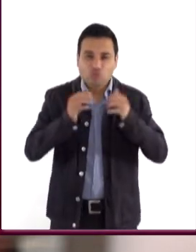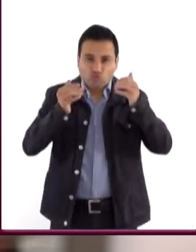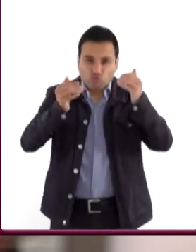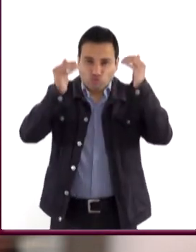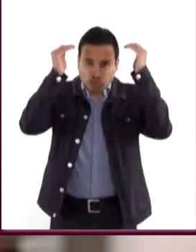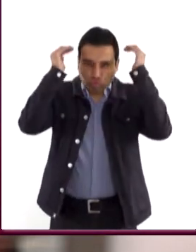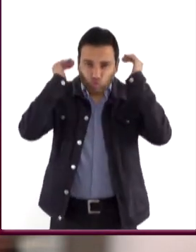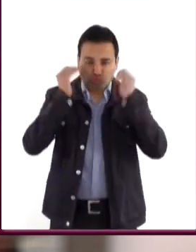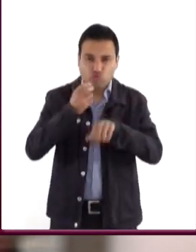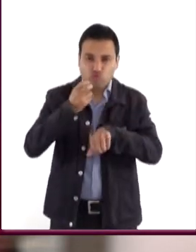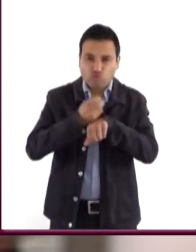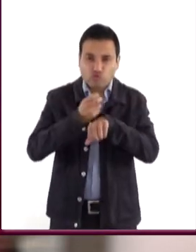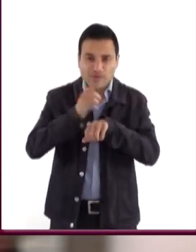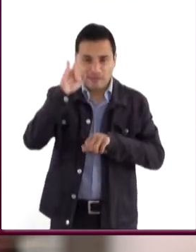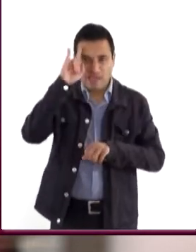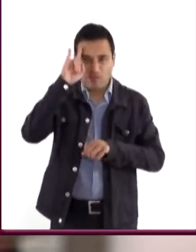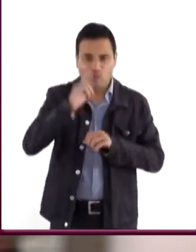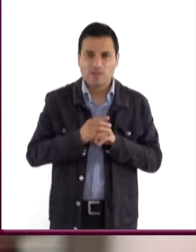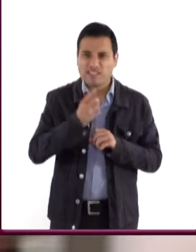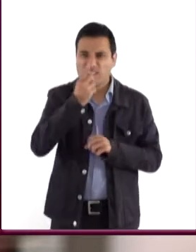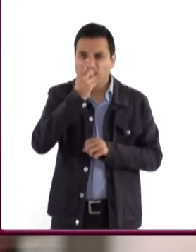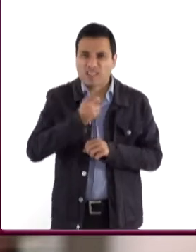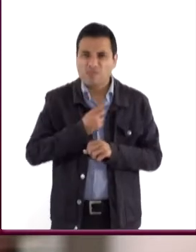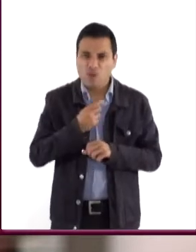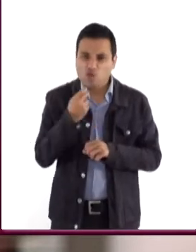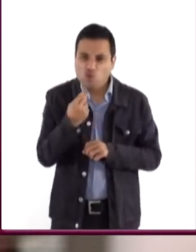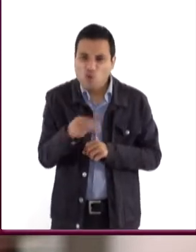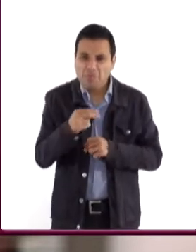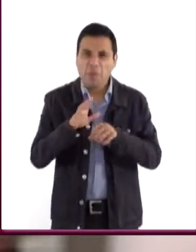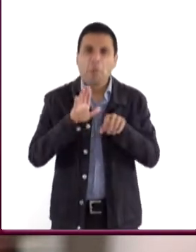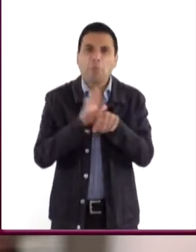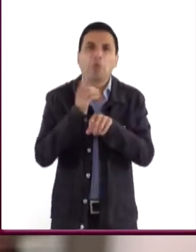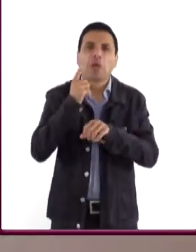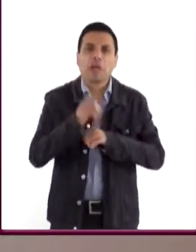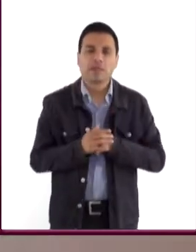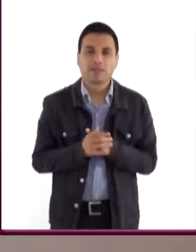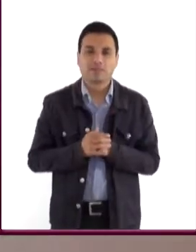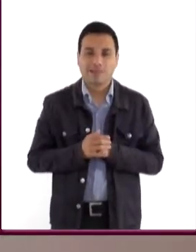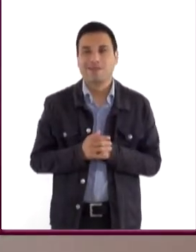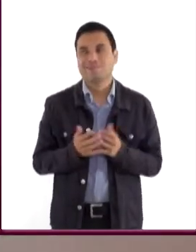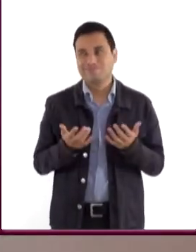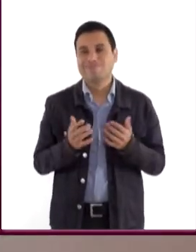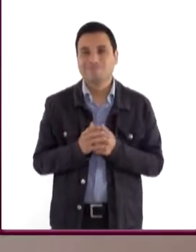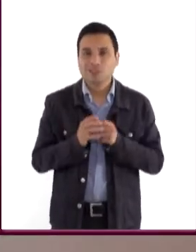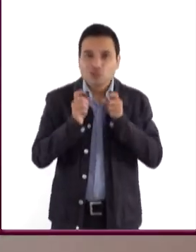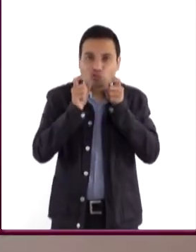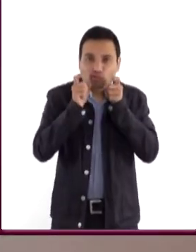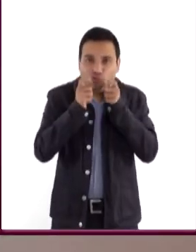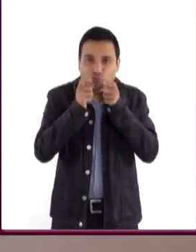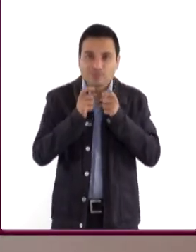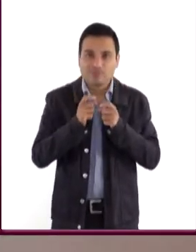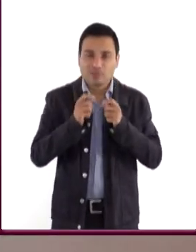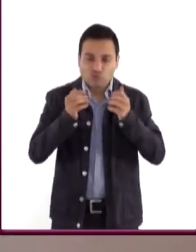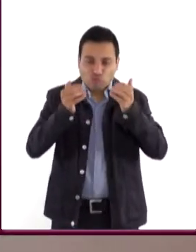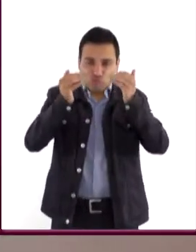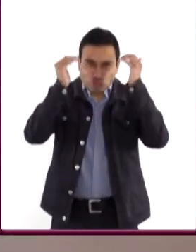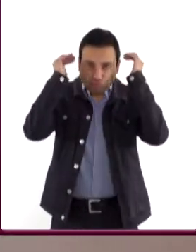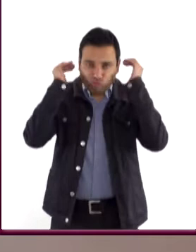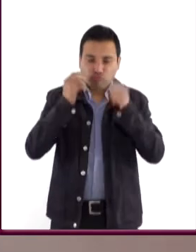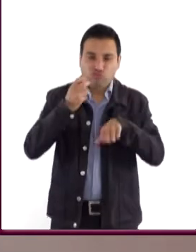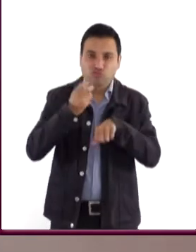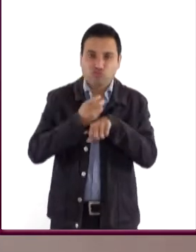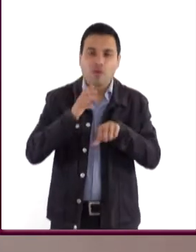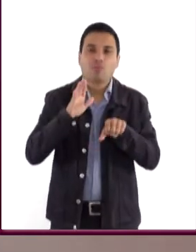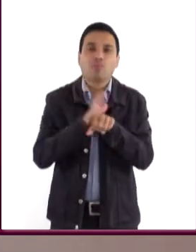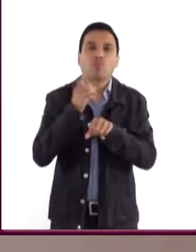acorazado diabólico. ¿Nos podrías platicar de dónde viene su nombre? ¿Por qué le llaman así? Se llama escarabajo acorazado porque